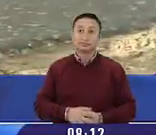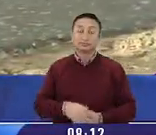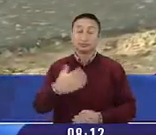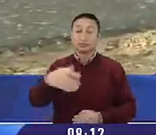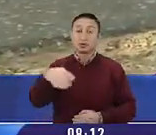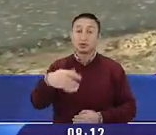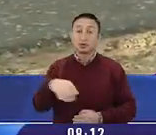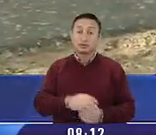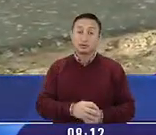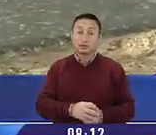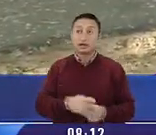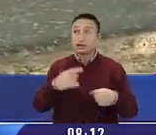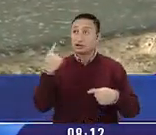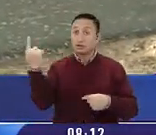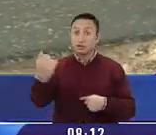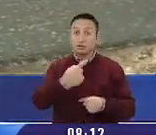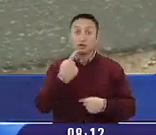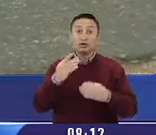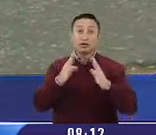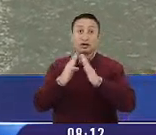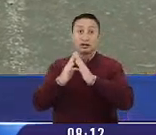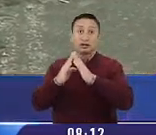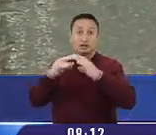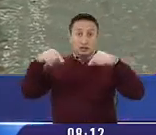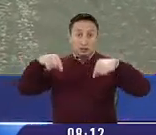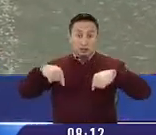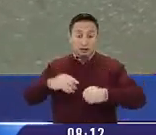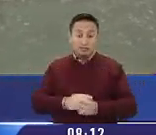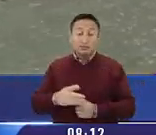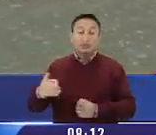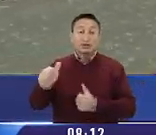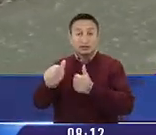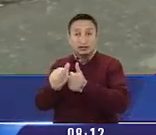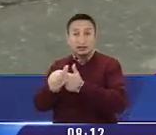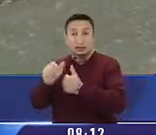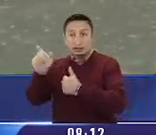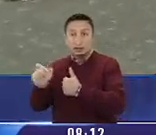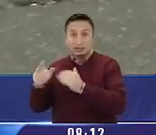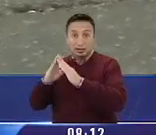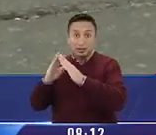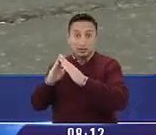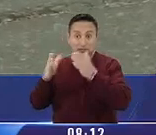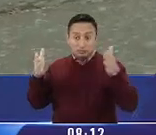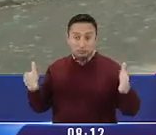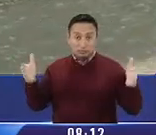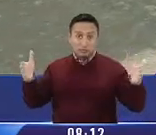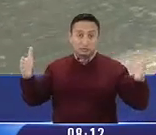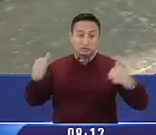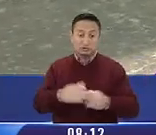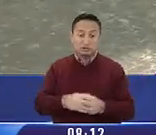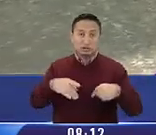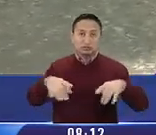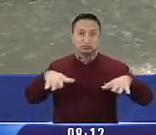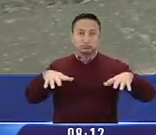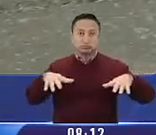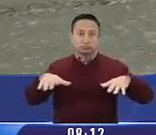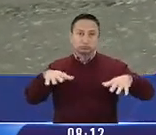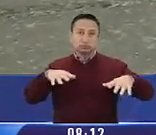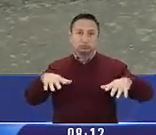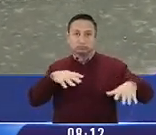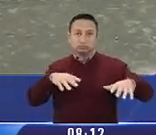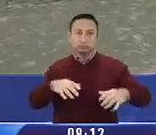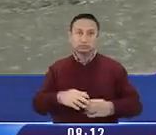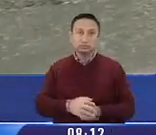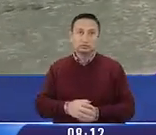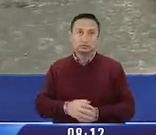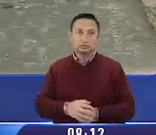Y nos perjudica a todos los vecinos, especialmente a los vecinos que vivimos aquí en las casas, porque las casas vibran y se rompen